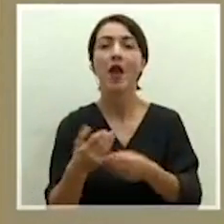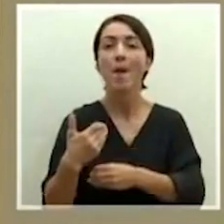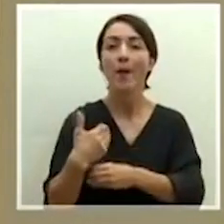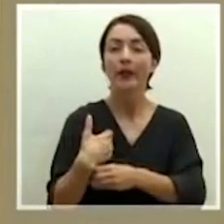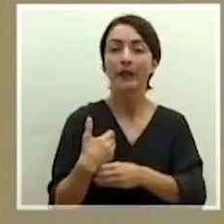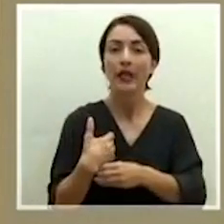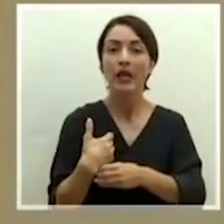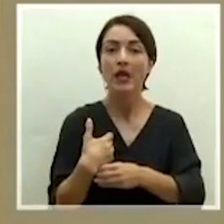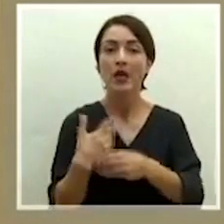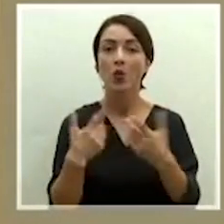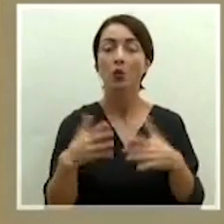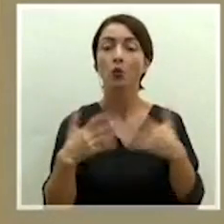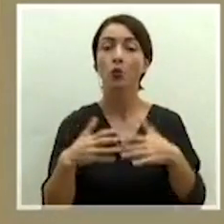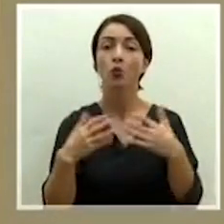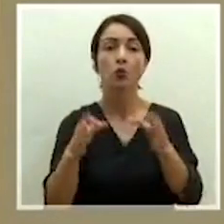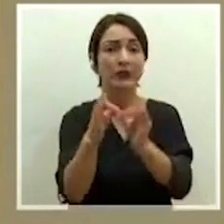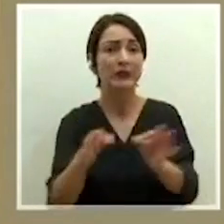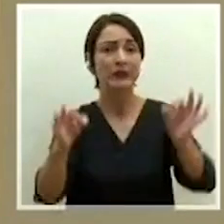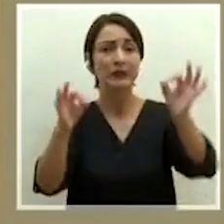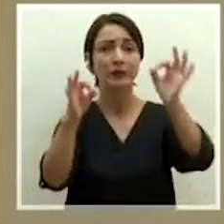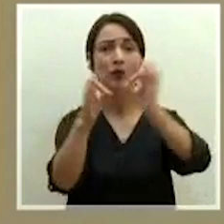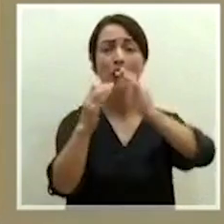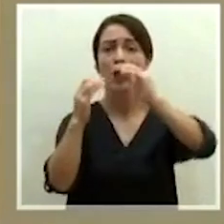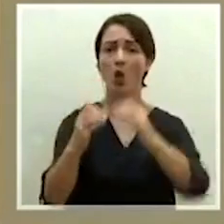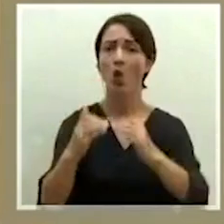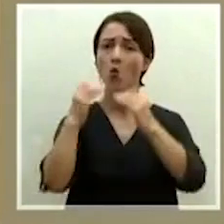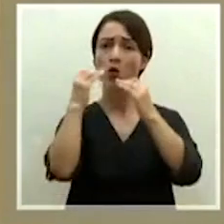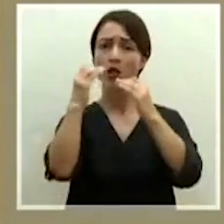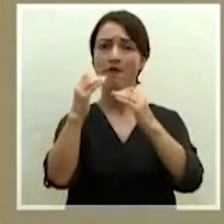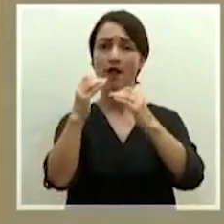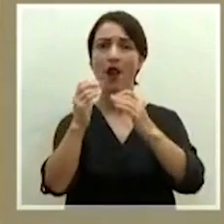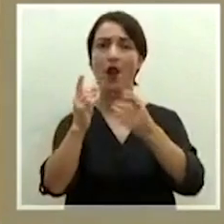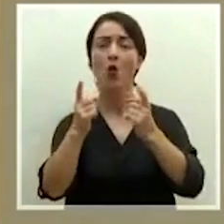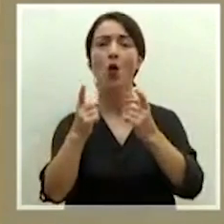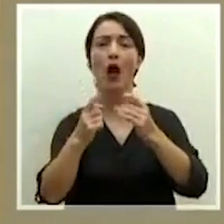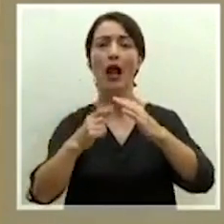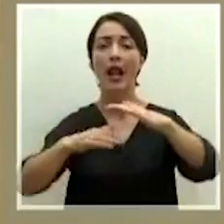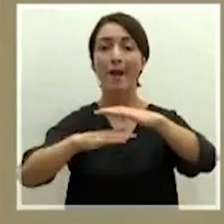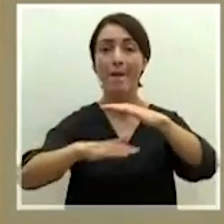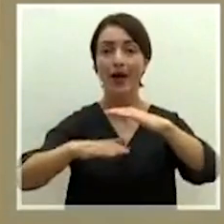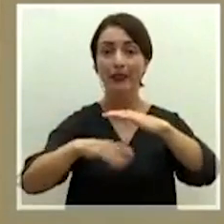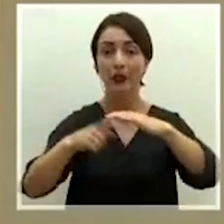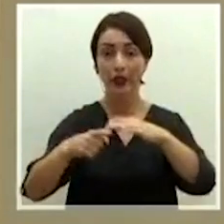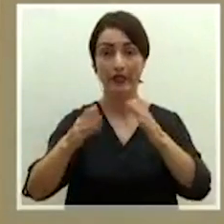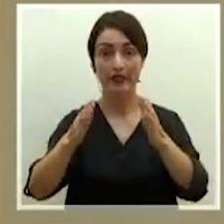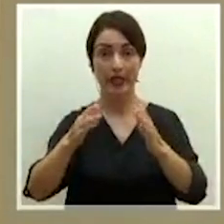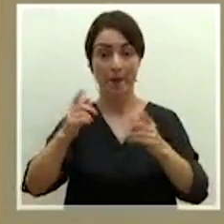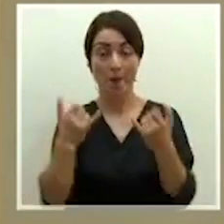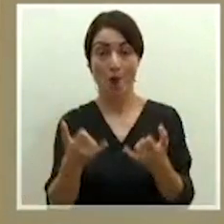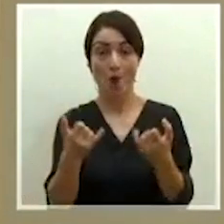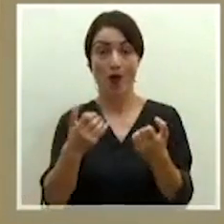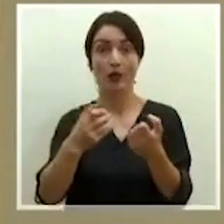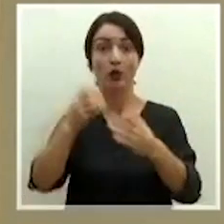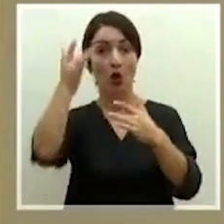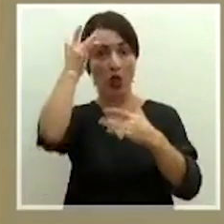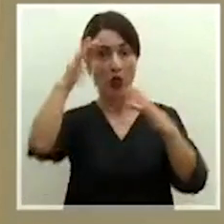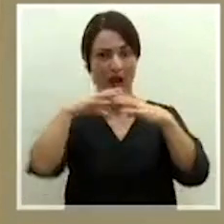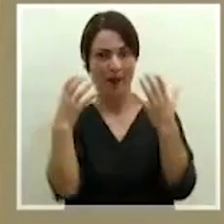un protagonismo mucho mayor el nivel primario en esta fase de la pandemia, porque